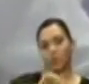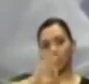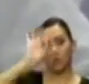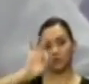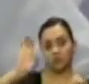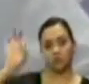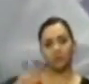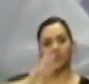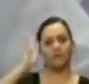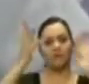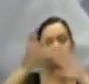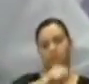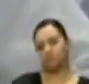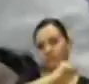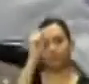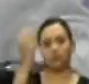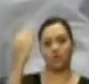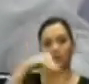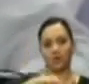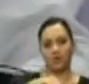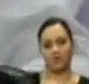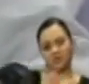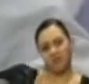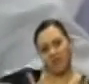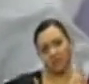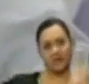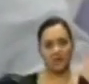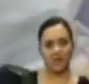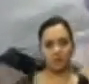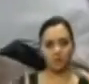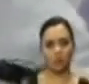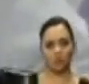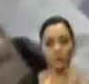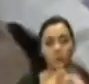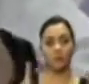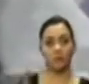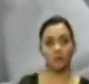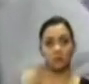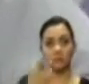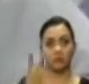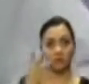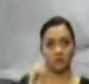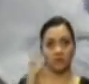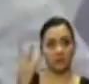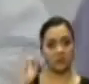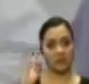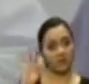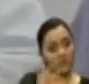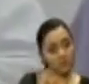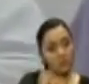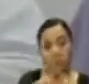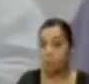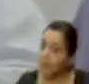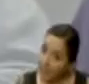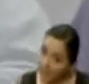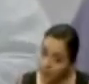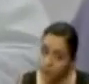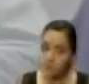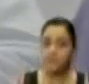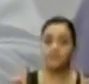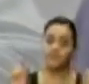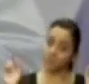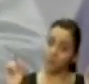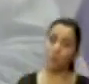la revolución vencería nuevamente 3-1. Por eso lo que no quieren es llegar a las elecciones del 2017. Pero sabremos